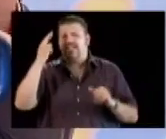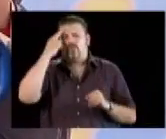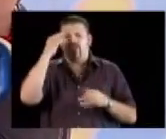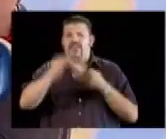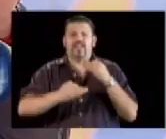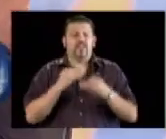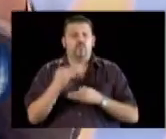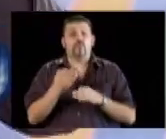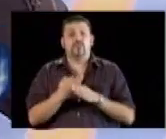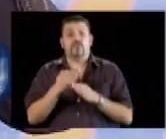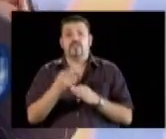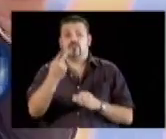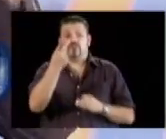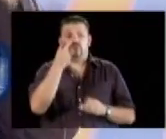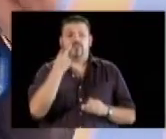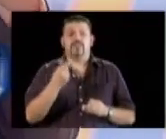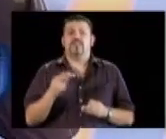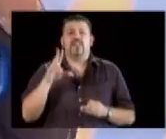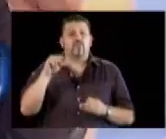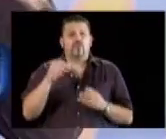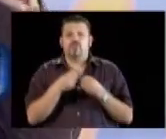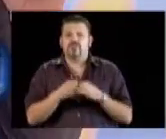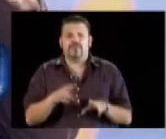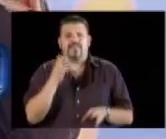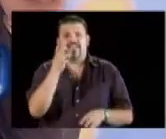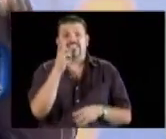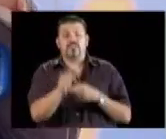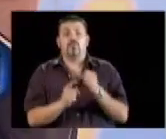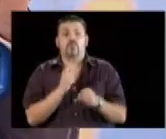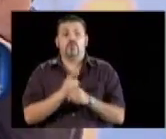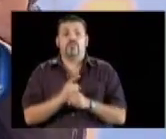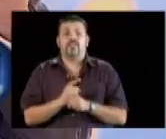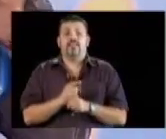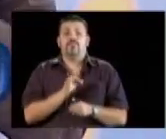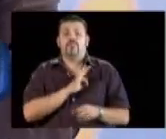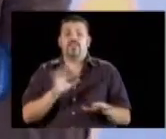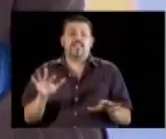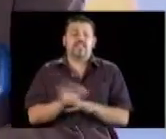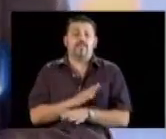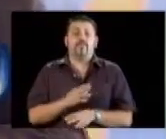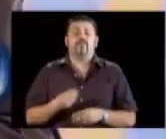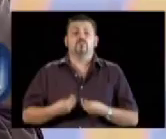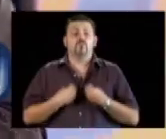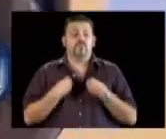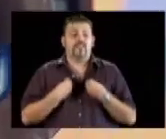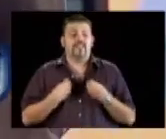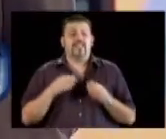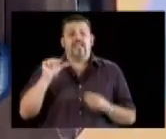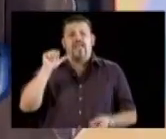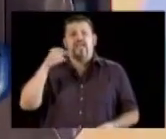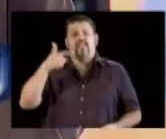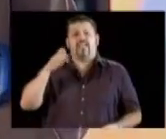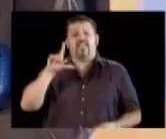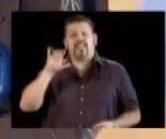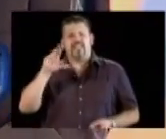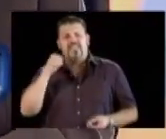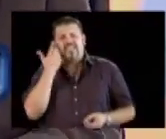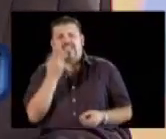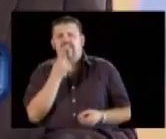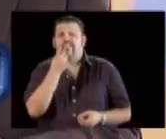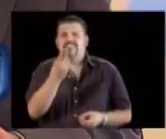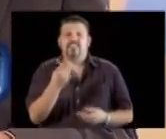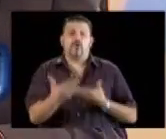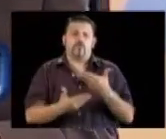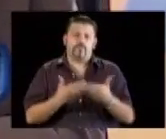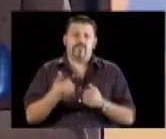todo mundo que nos está viendo ahí. No se pierdan esta gran oportunidad de cambiar su vida. Y Angélica tiene una gira que compartí con ustedes que va a ser